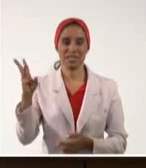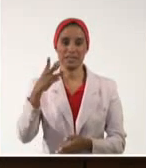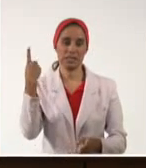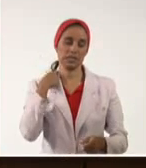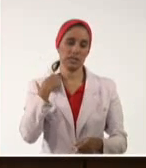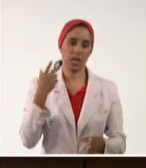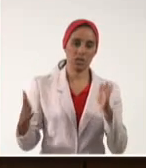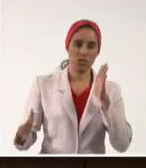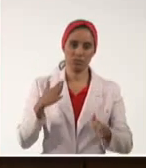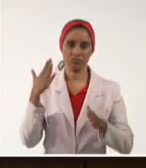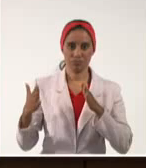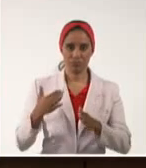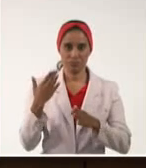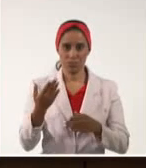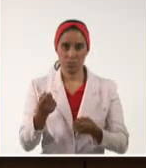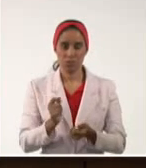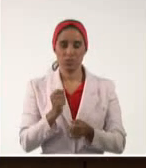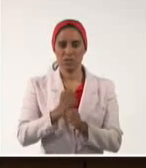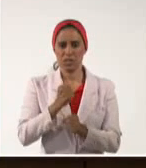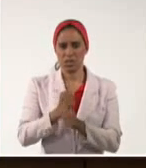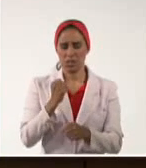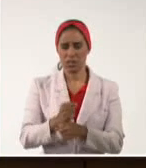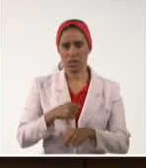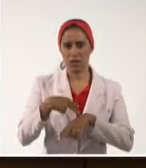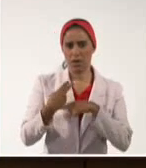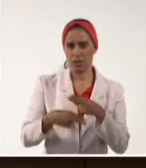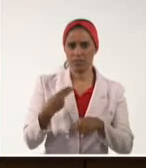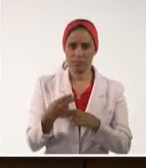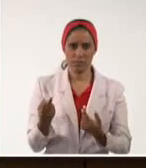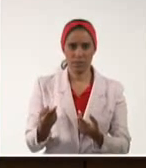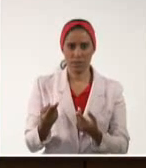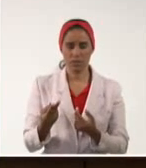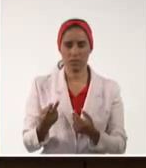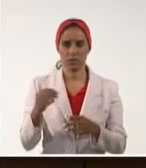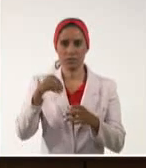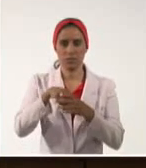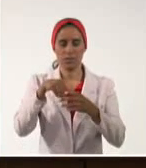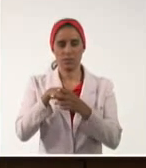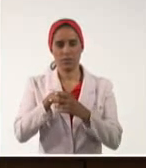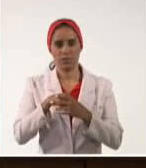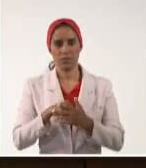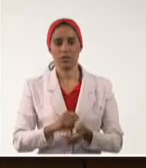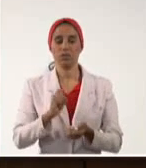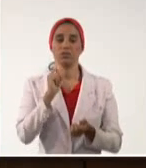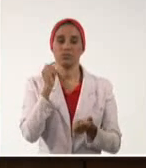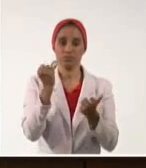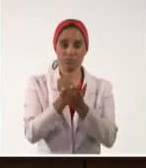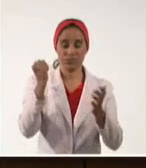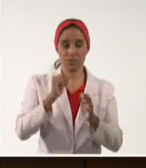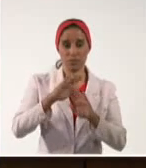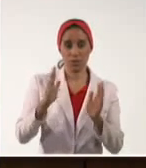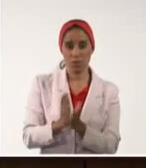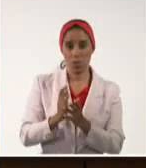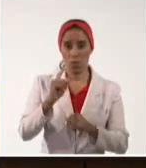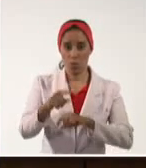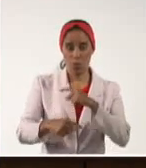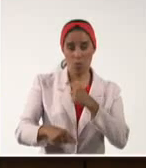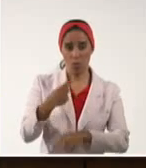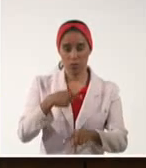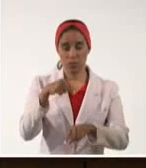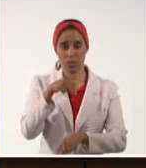demócrata que actúa con total apego a su antecesor republicano confirman que la hostilidad contra Cuba